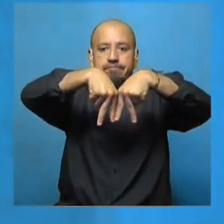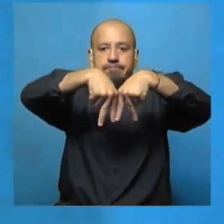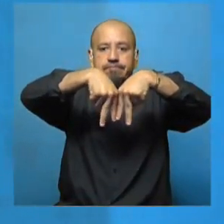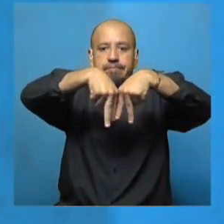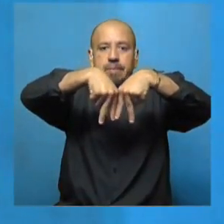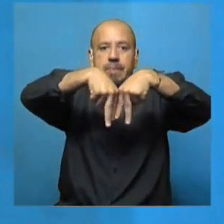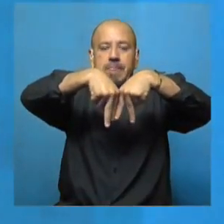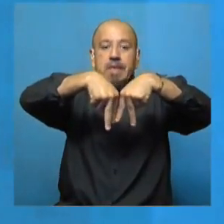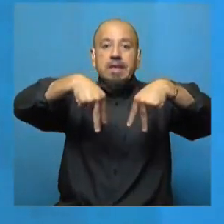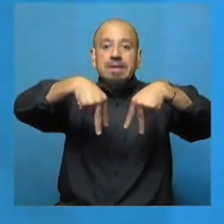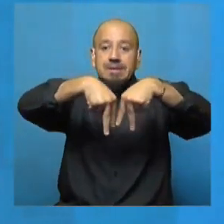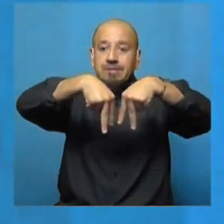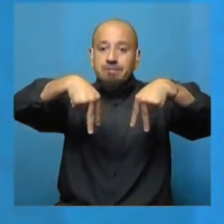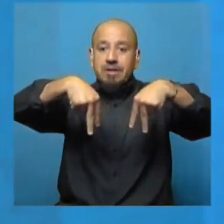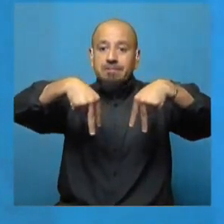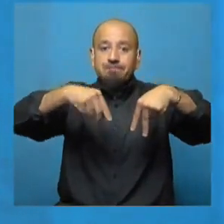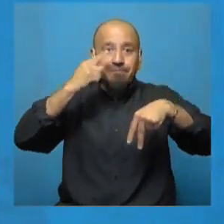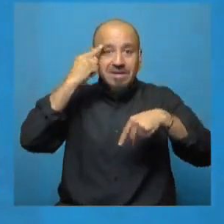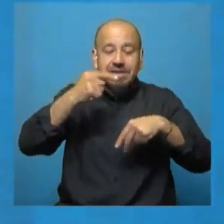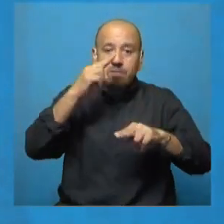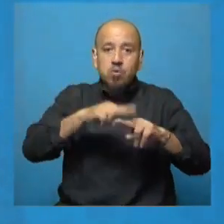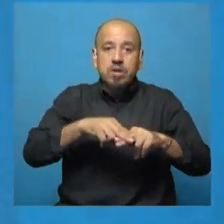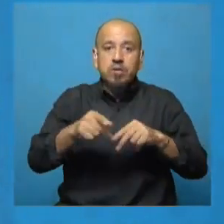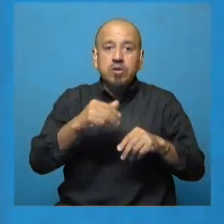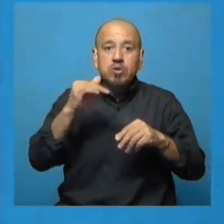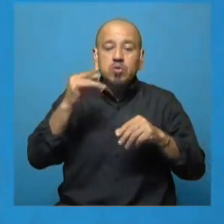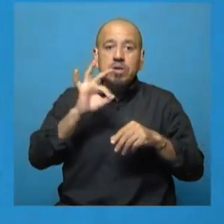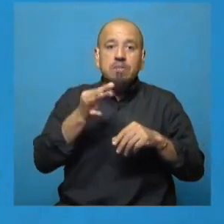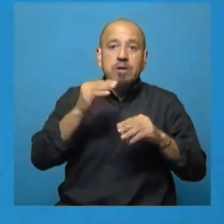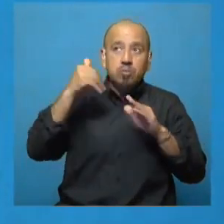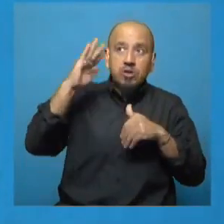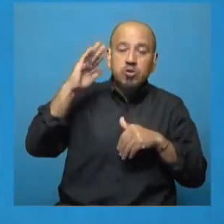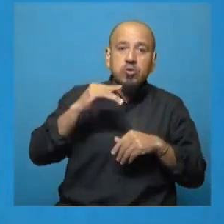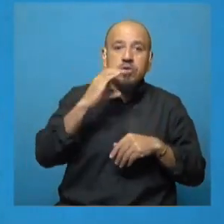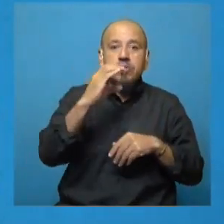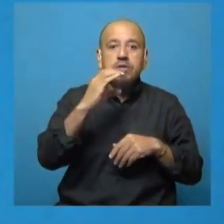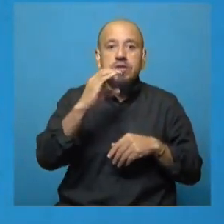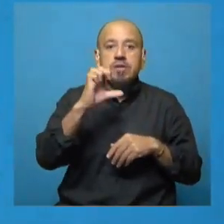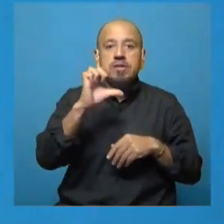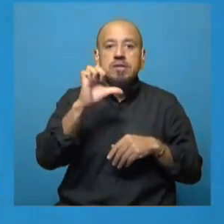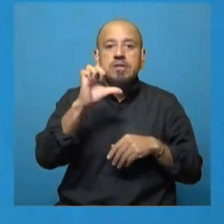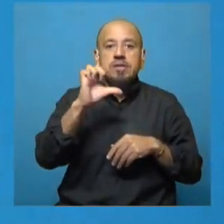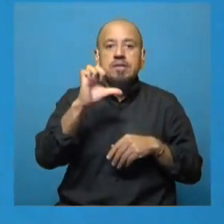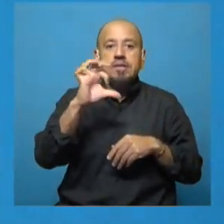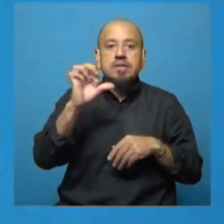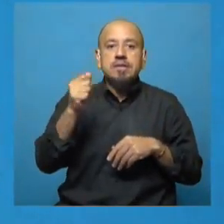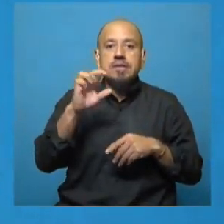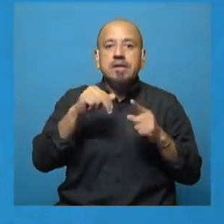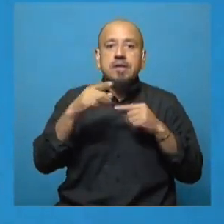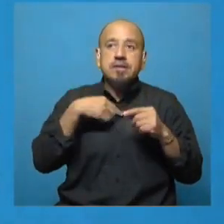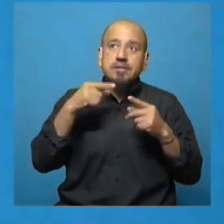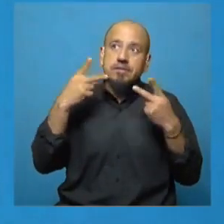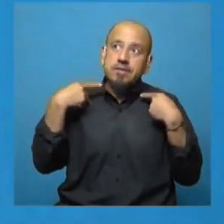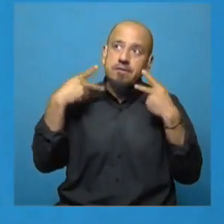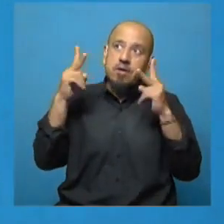su vida se va a terminar y su hermano mayor que César Troncoso este que se fue al exterior en un momento